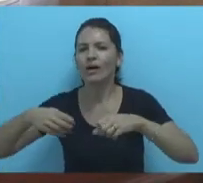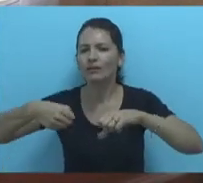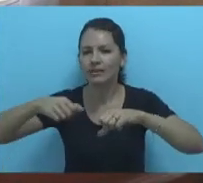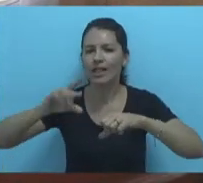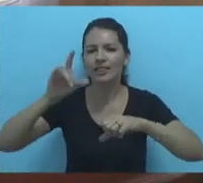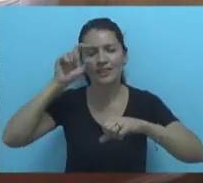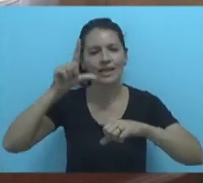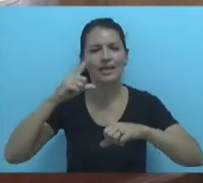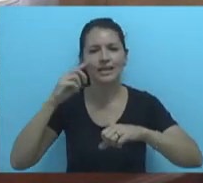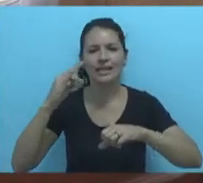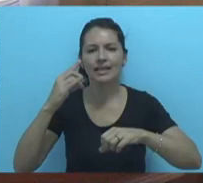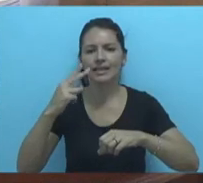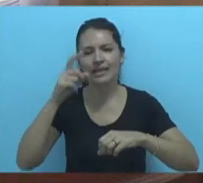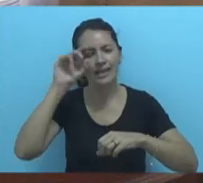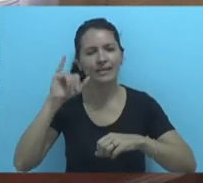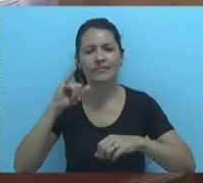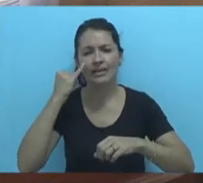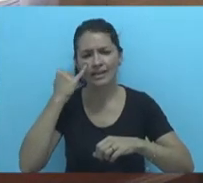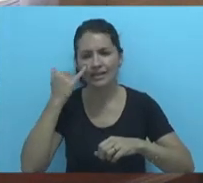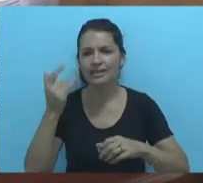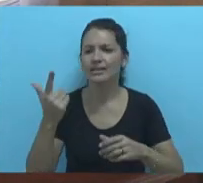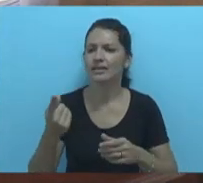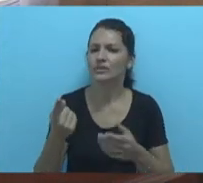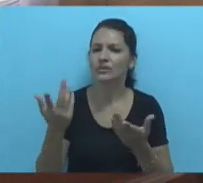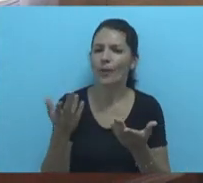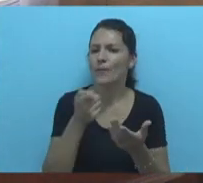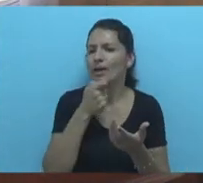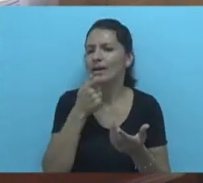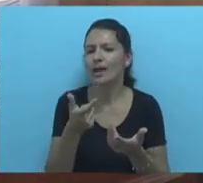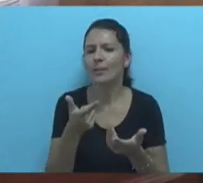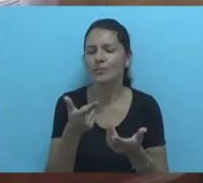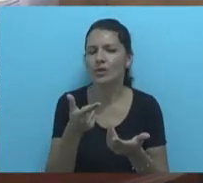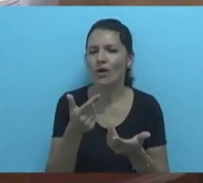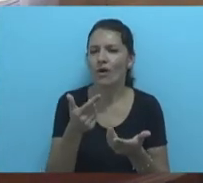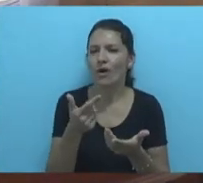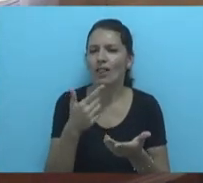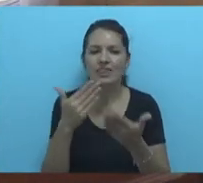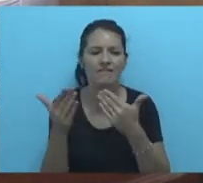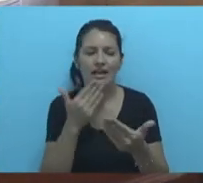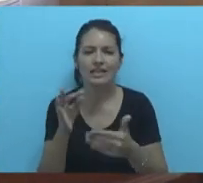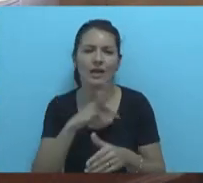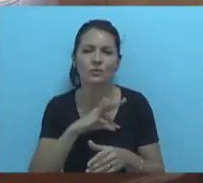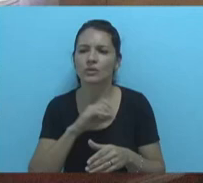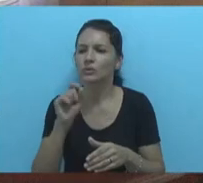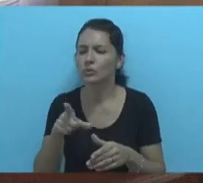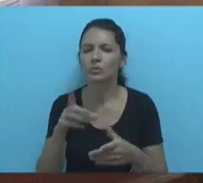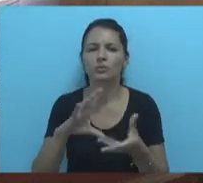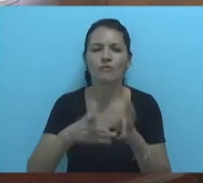por estar en riesgo su vida no tienen ni siquiera la posibilidad de estar discutiendo la precariedad laboral en la que se encuentran todos los días de su